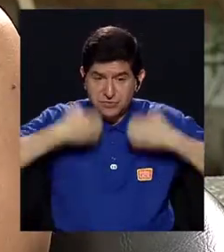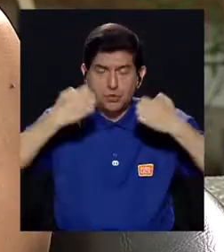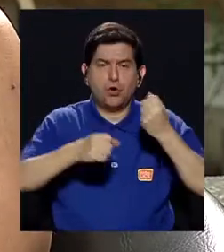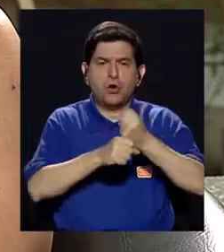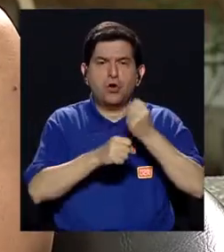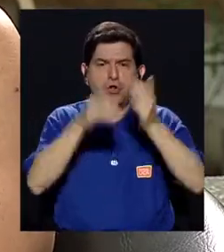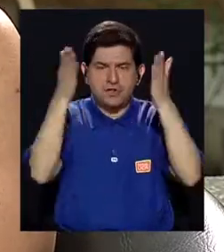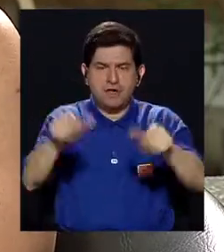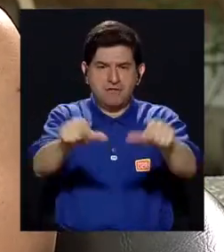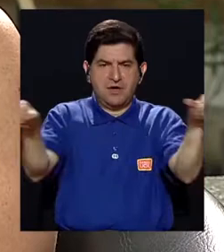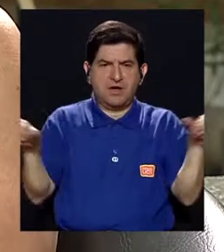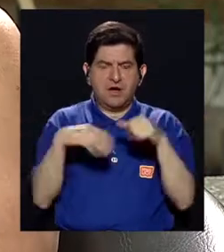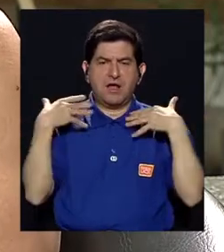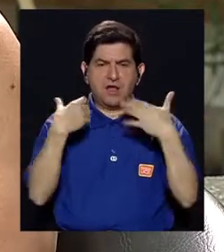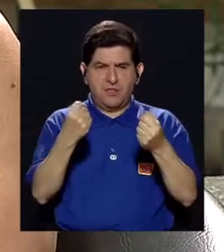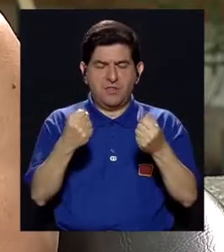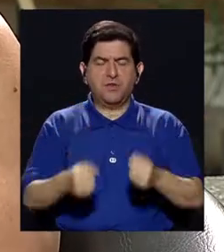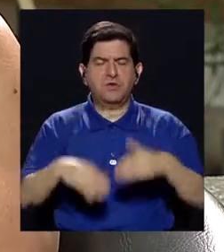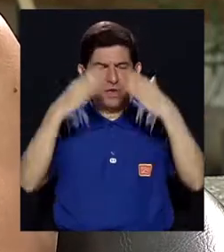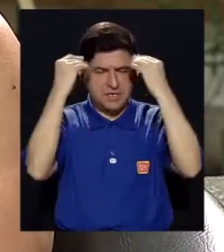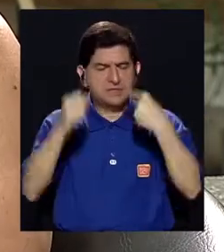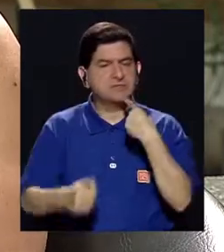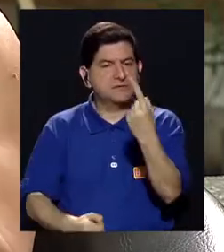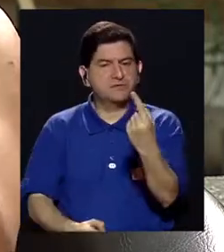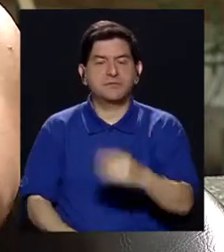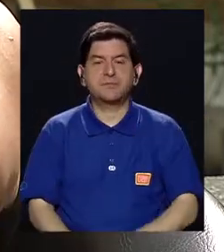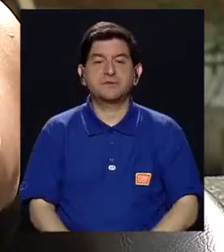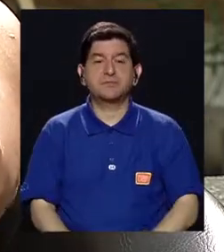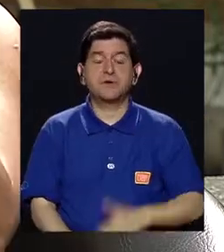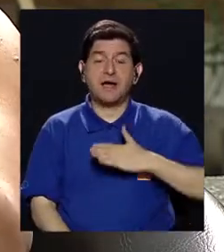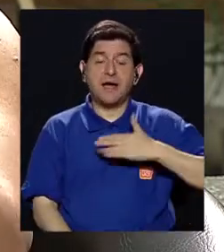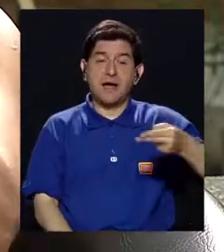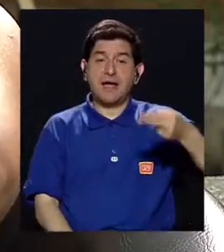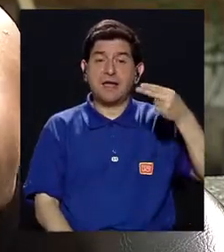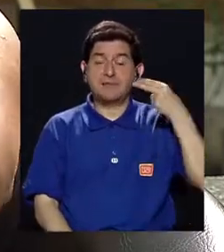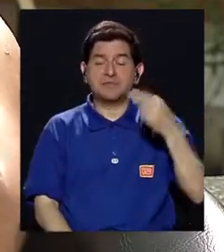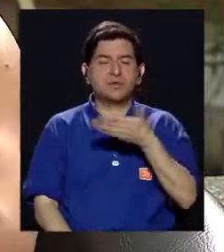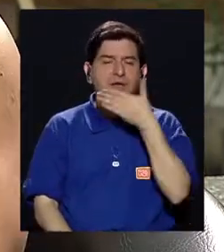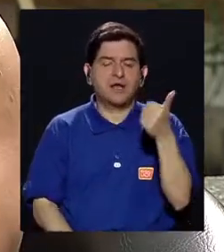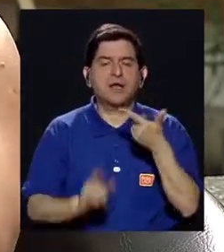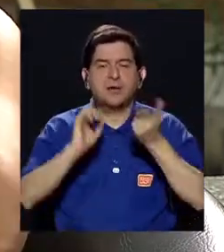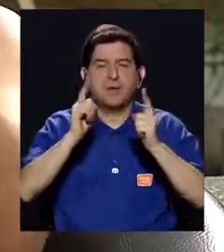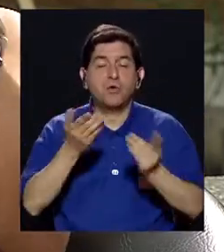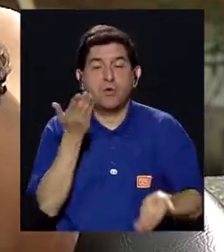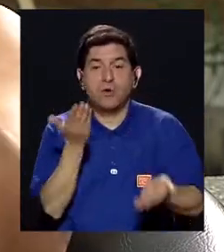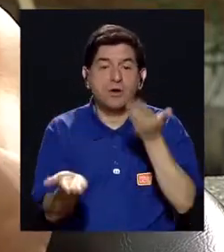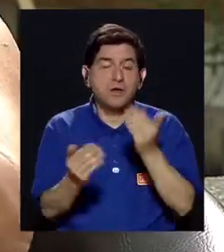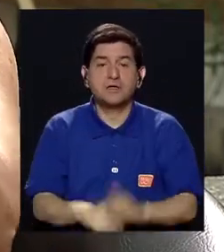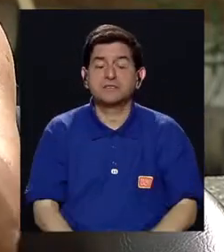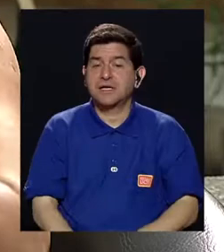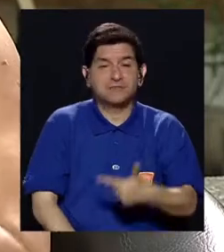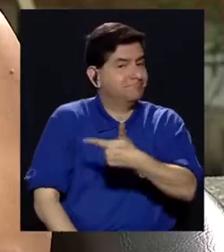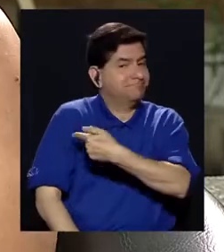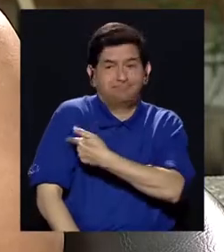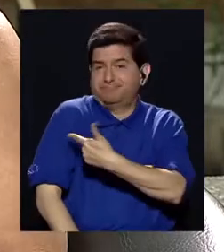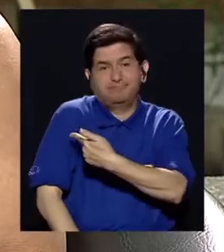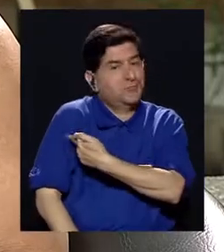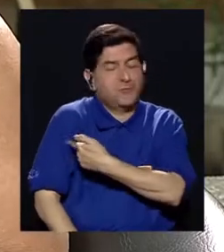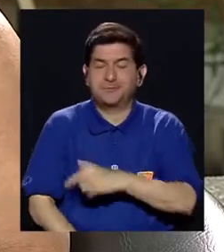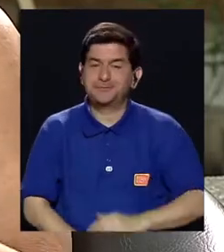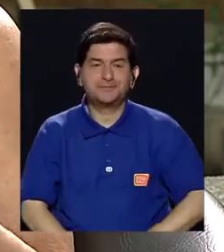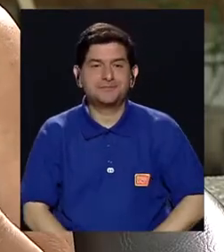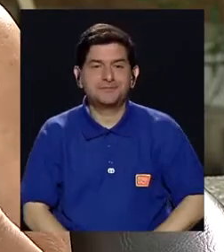obligación de los trabajadores y trabajadoras de salud es darme la información y decir, bueno, para mi historia este es el más indicado, y resulta que de repente no es el